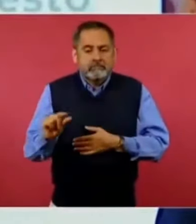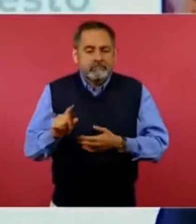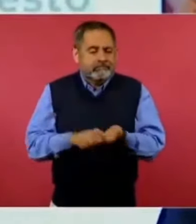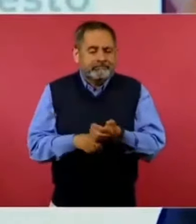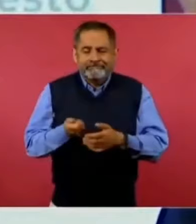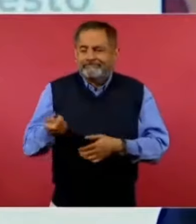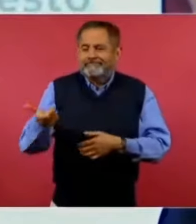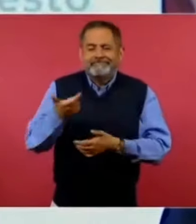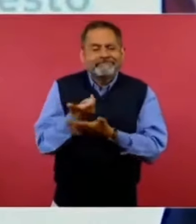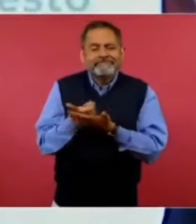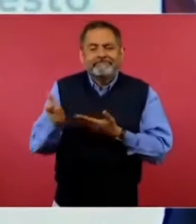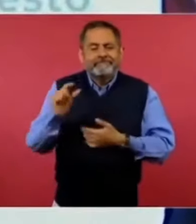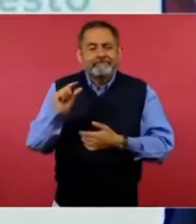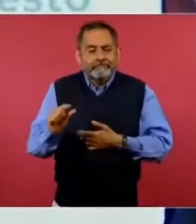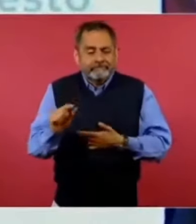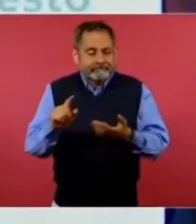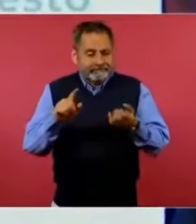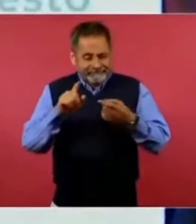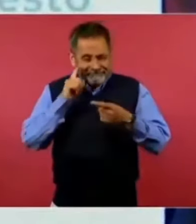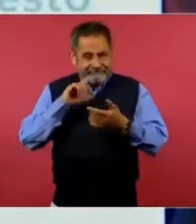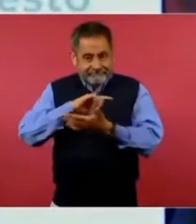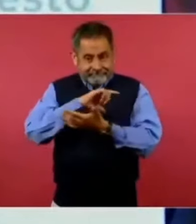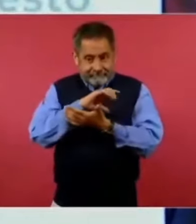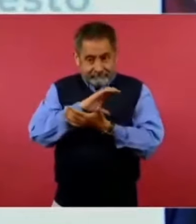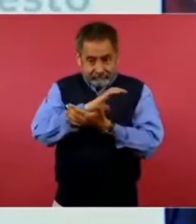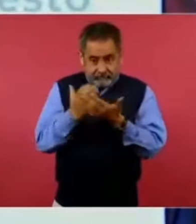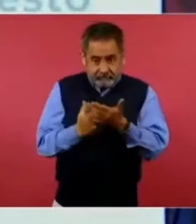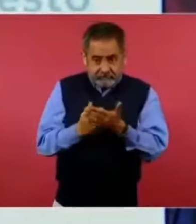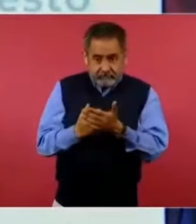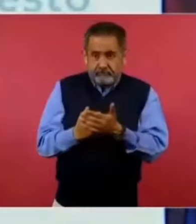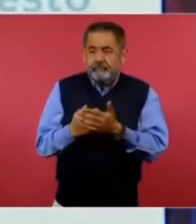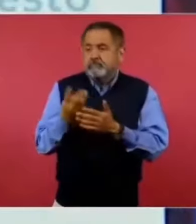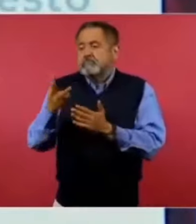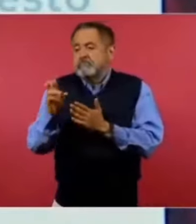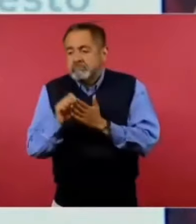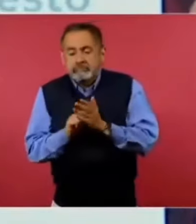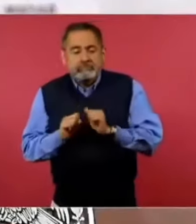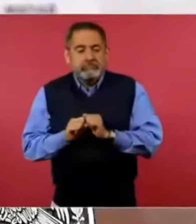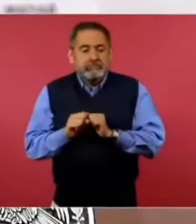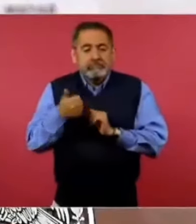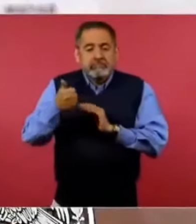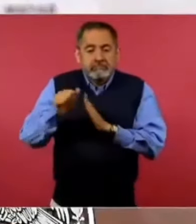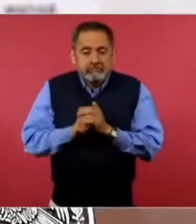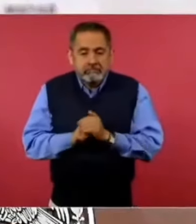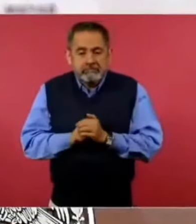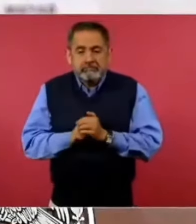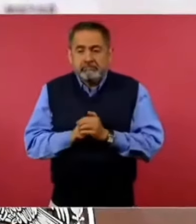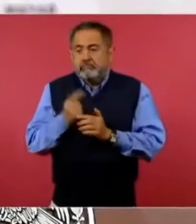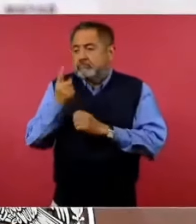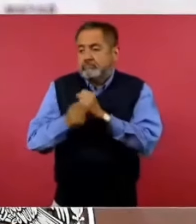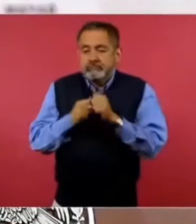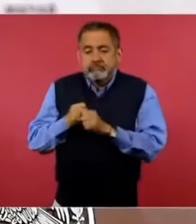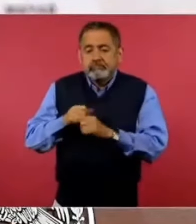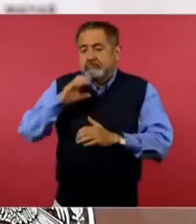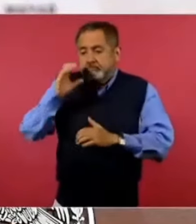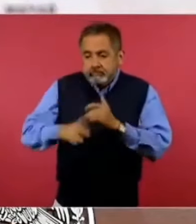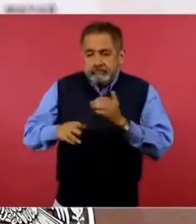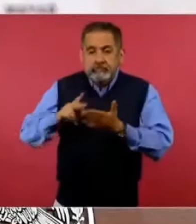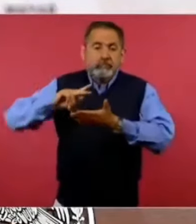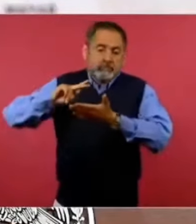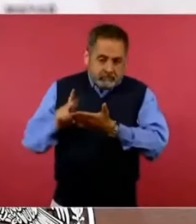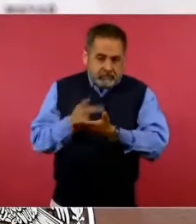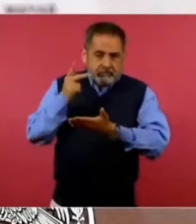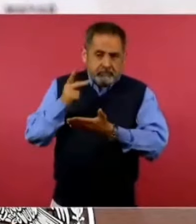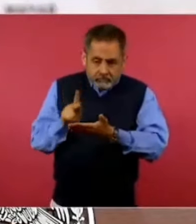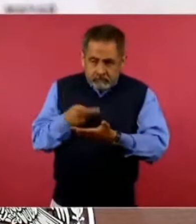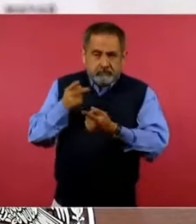eh precario primero son contratos temporales a veces de TR meses a veces de 6 meses a veces de un año la base como lo saben es